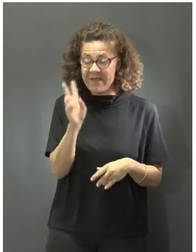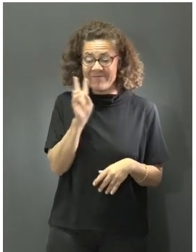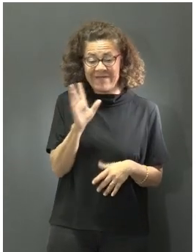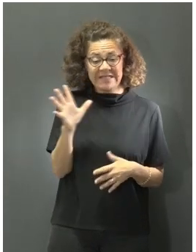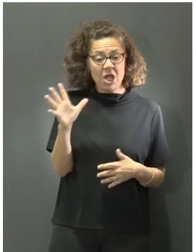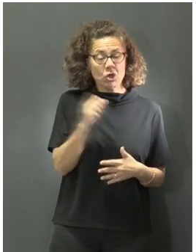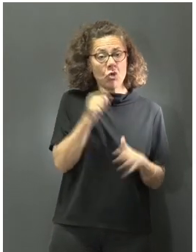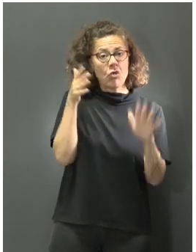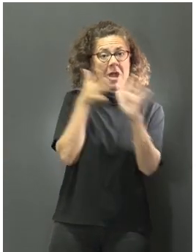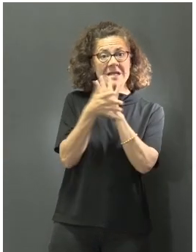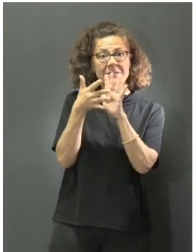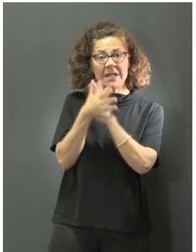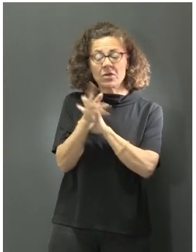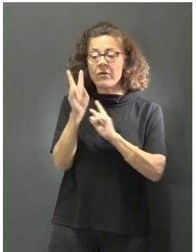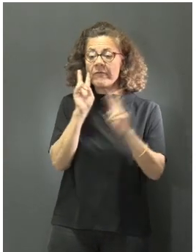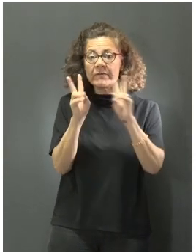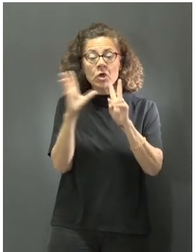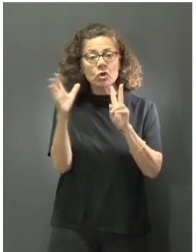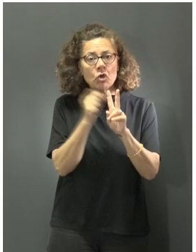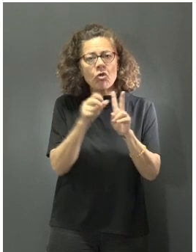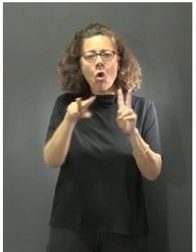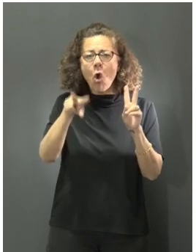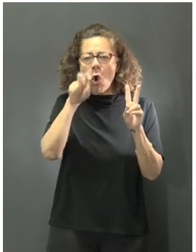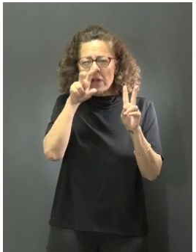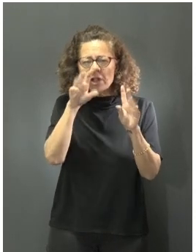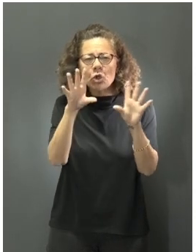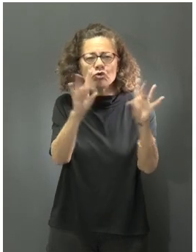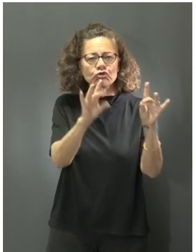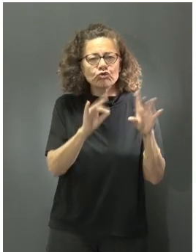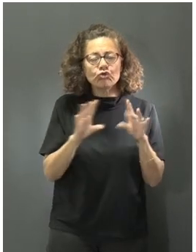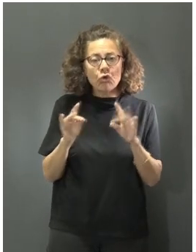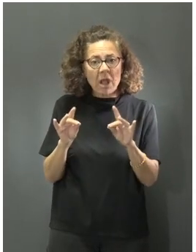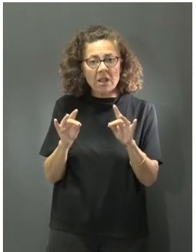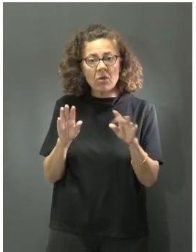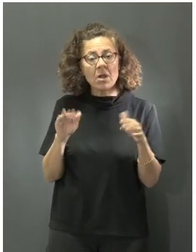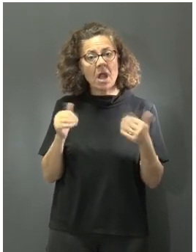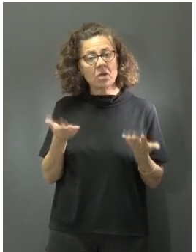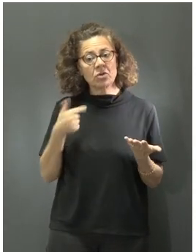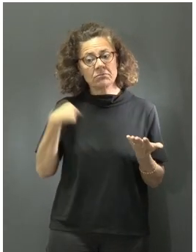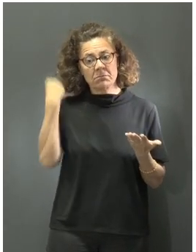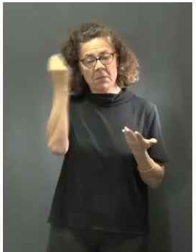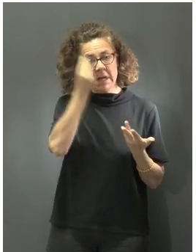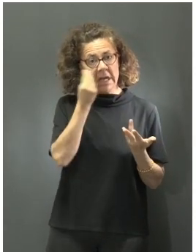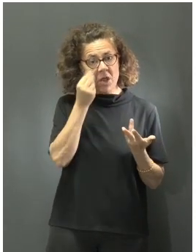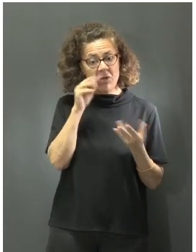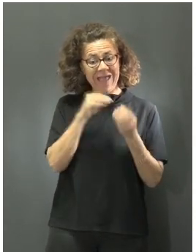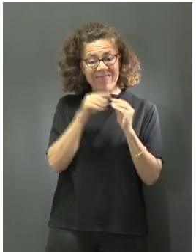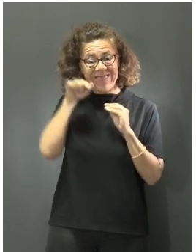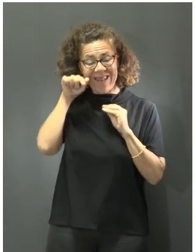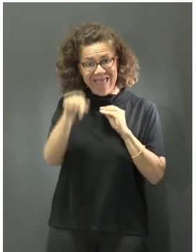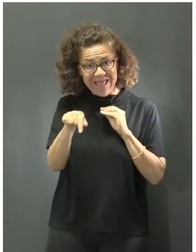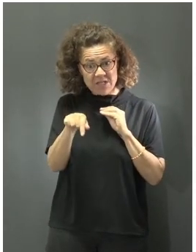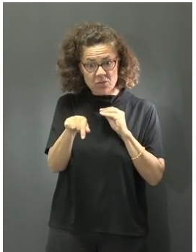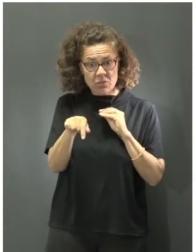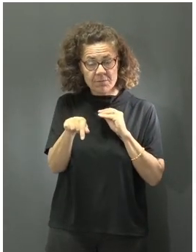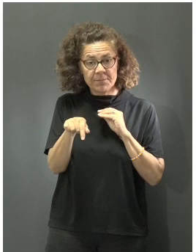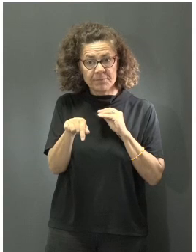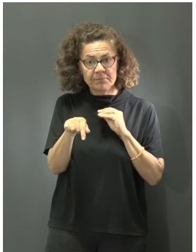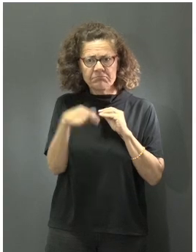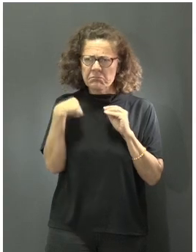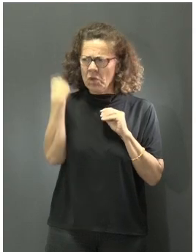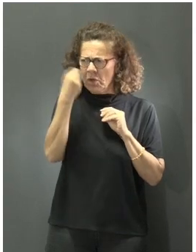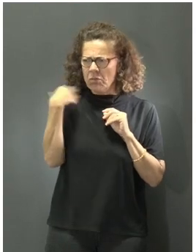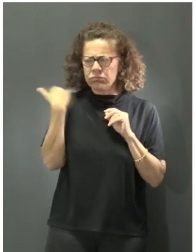lo que te están explicando, lo estás viendo, lo estás oliendo, lo estás tocando. Entonces, creo que hacer esa parte, ¿no? Y creo